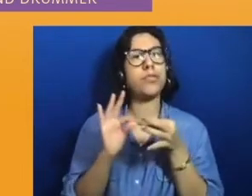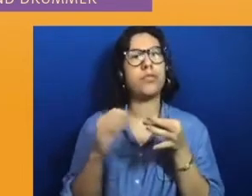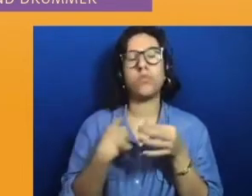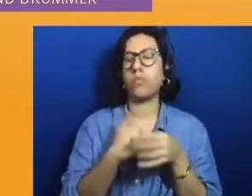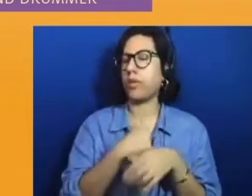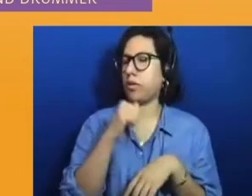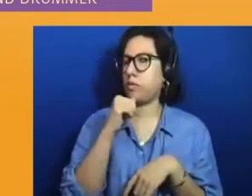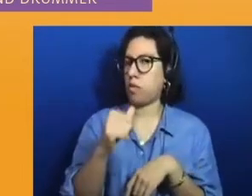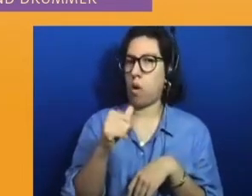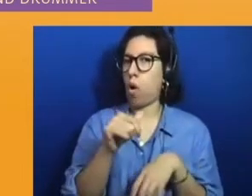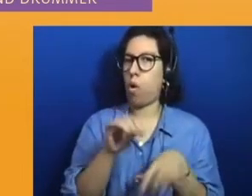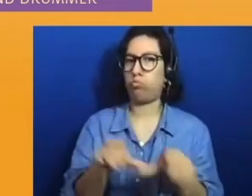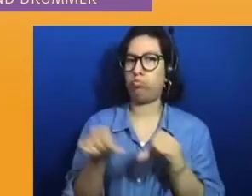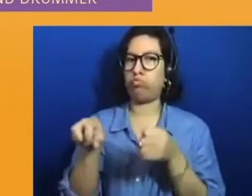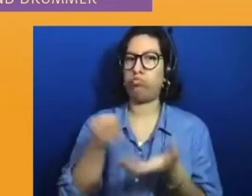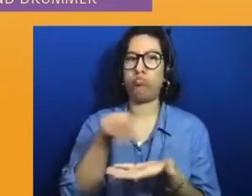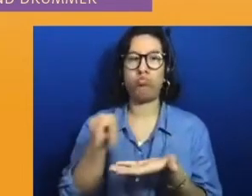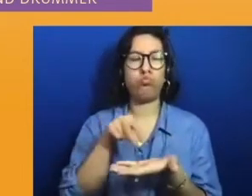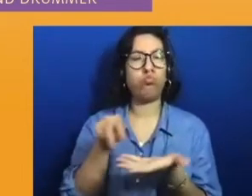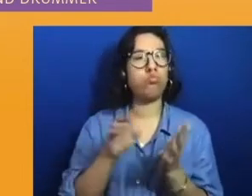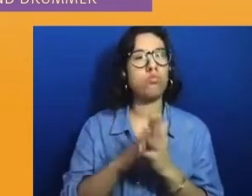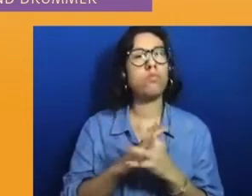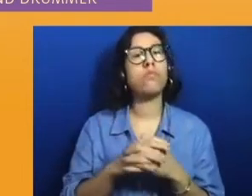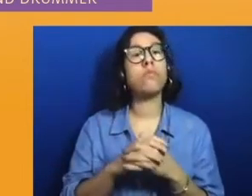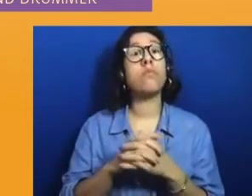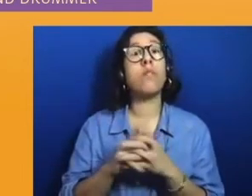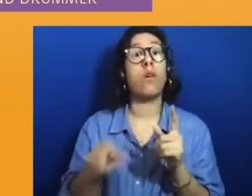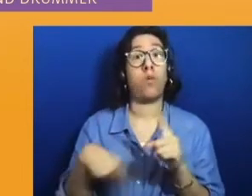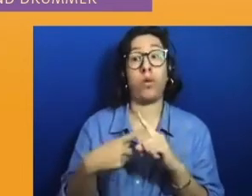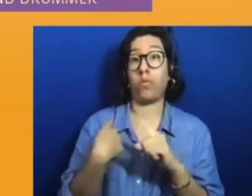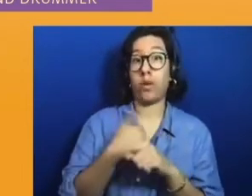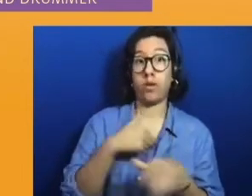hacemos, que cuando